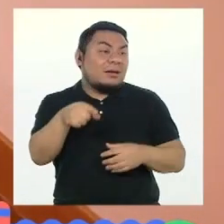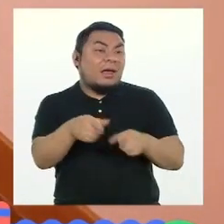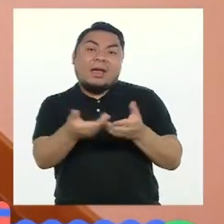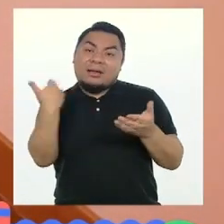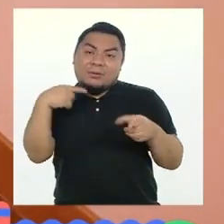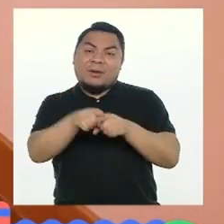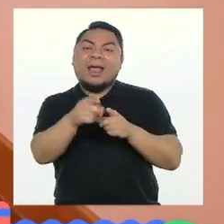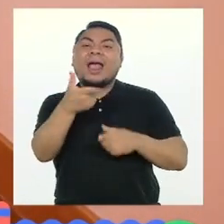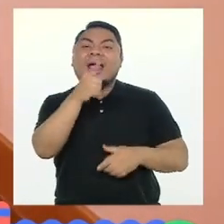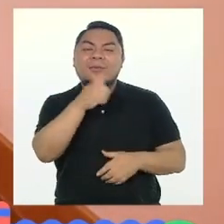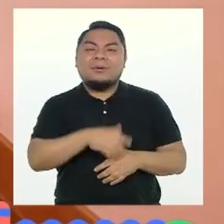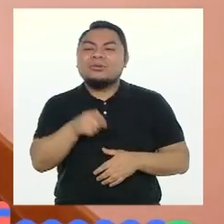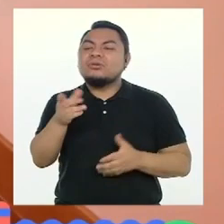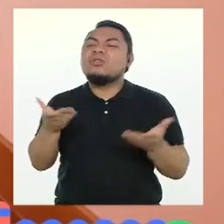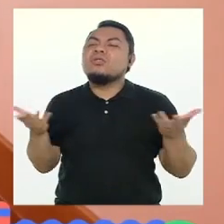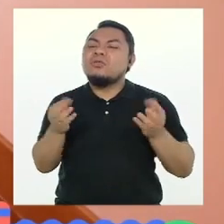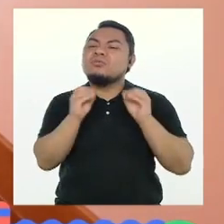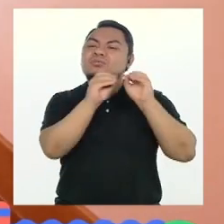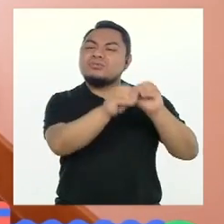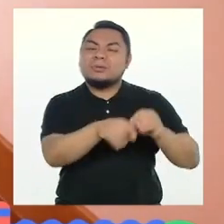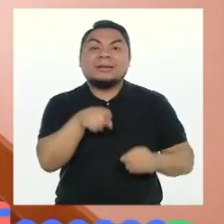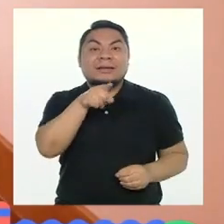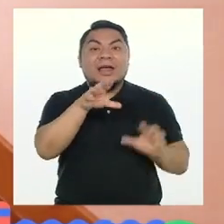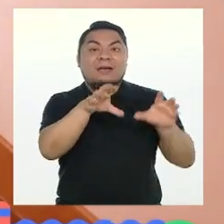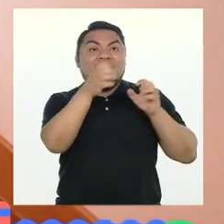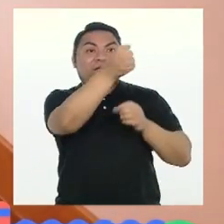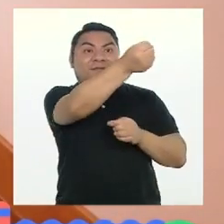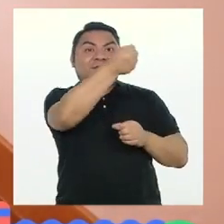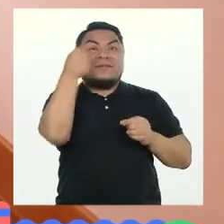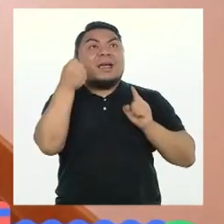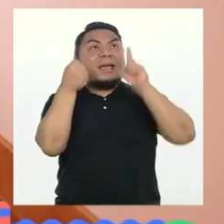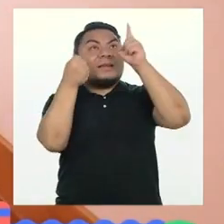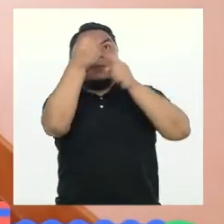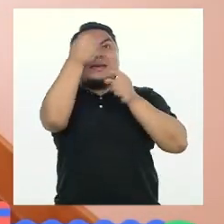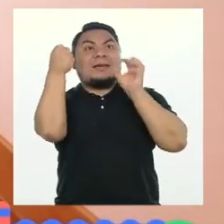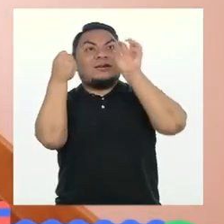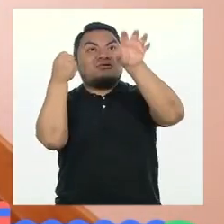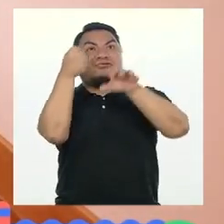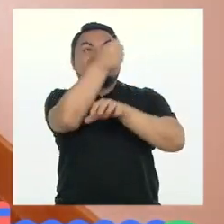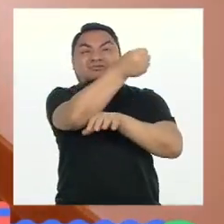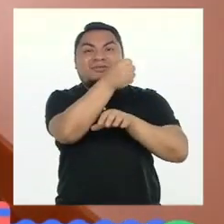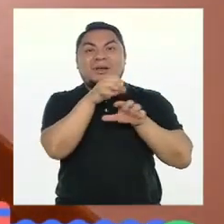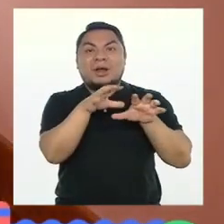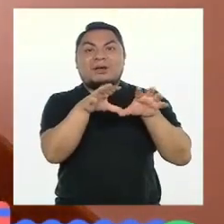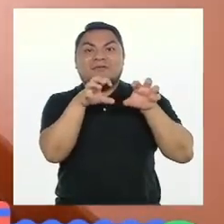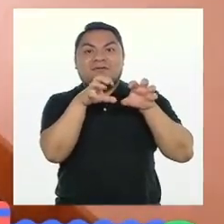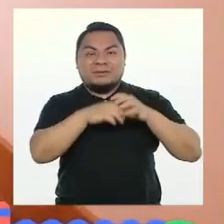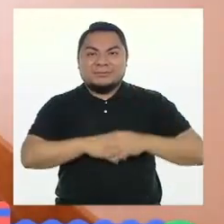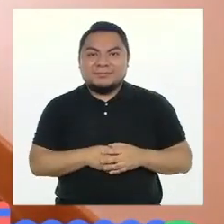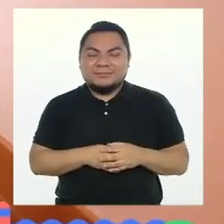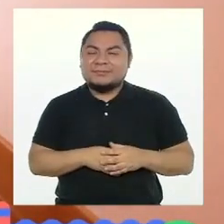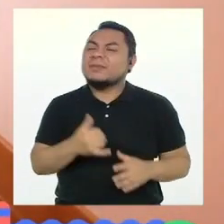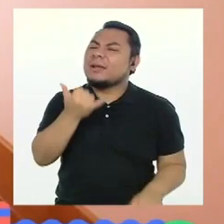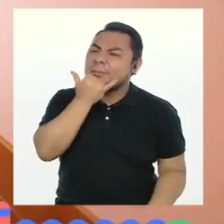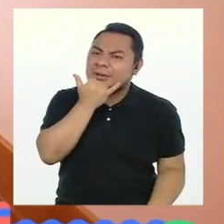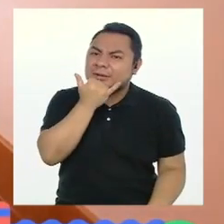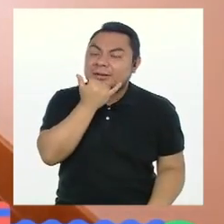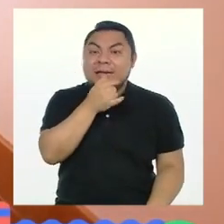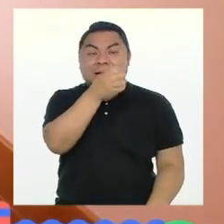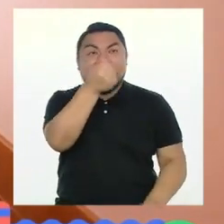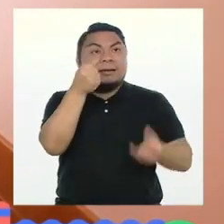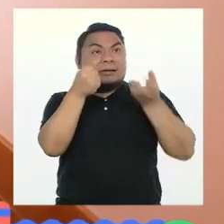Agüita. ¿Y dónde lo pusiste? En el refrigerador, arriba. ¿Y qué pasó?